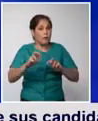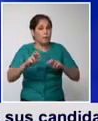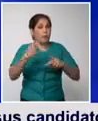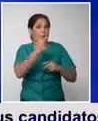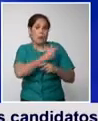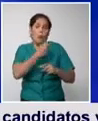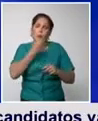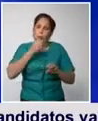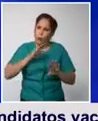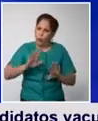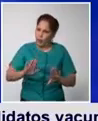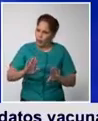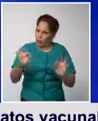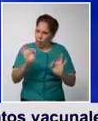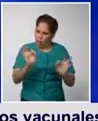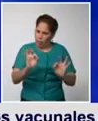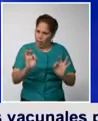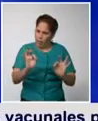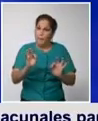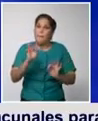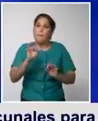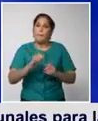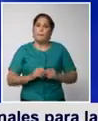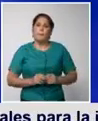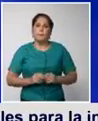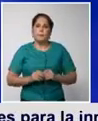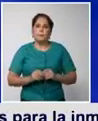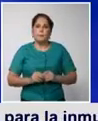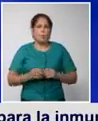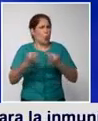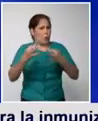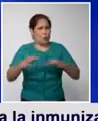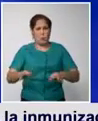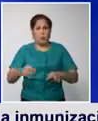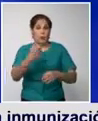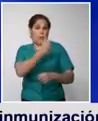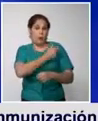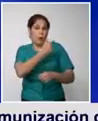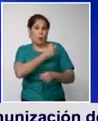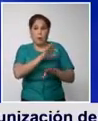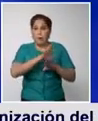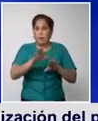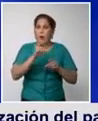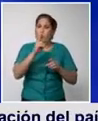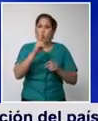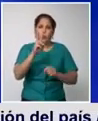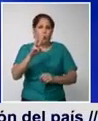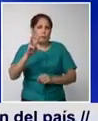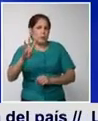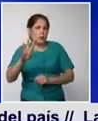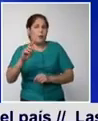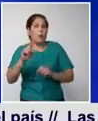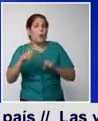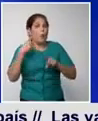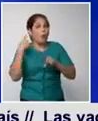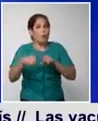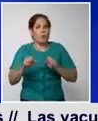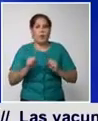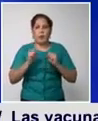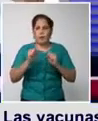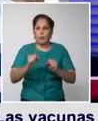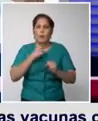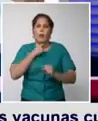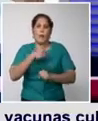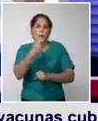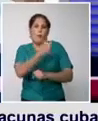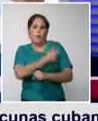Puede ser, no es primera vacuna es decir, es normal en las vacunas que haya dosis de refuerzo. Ocurre con las vacunas